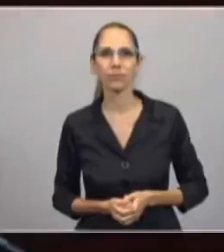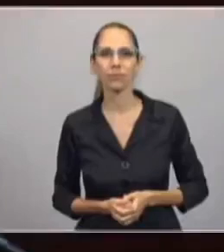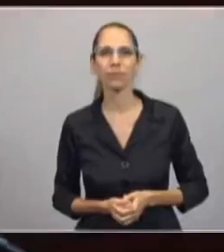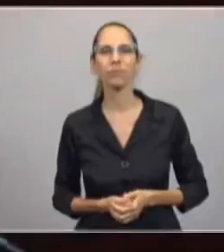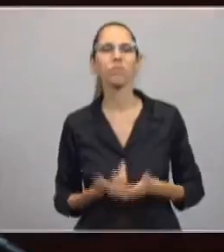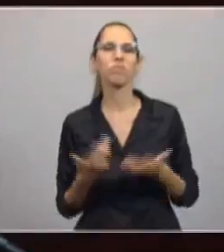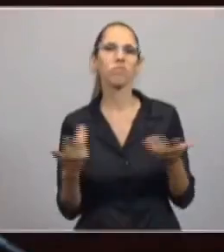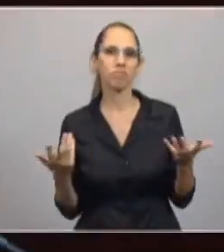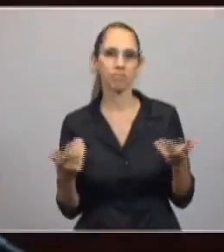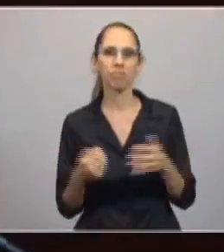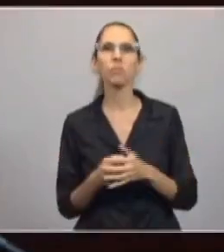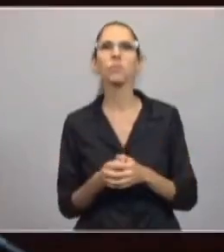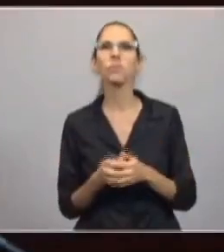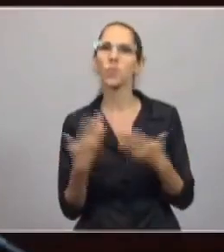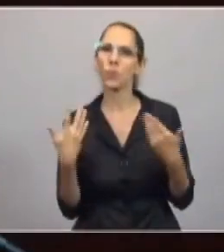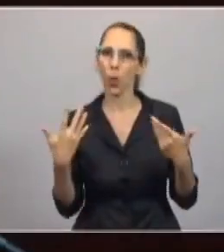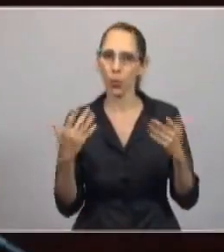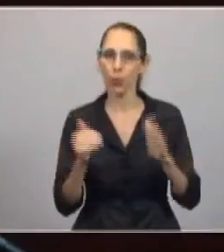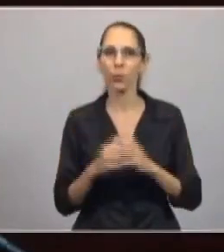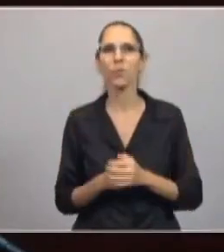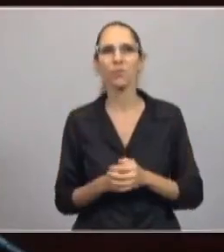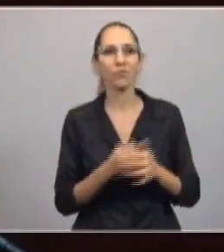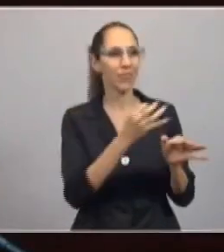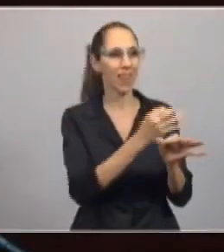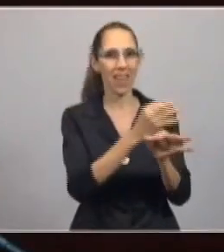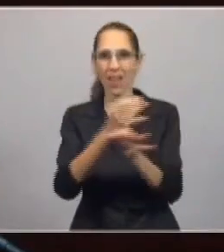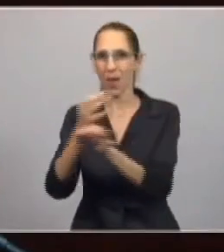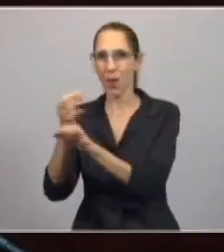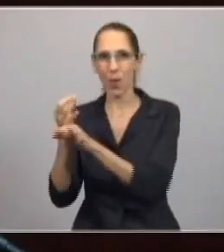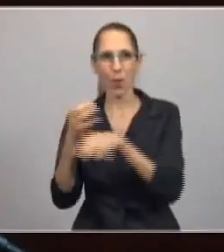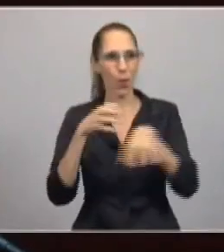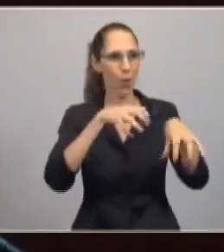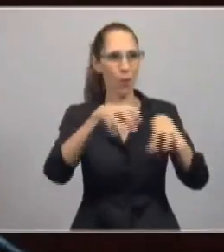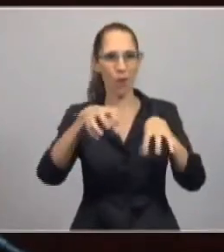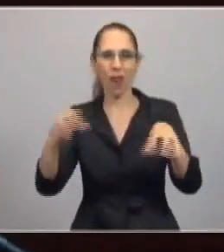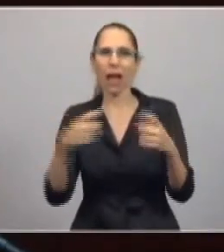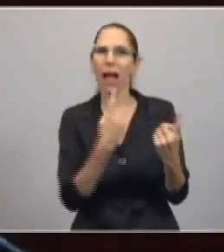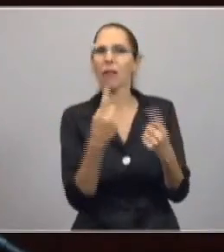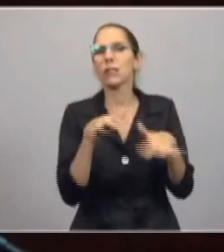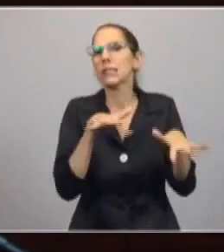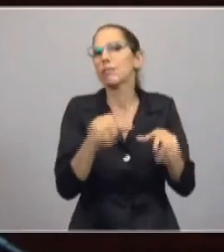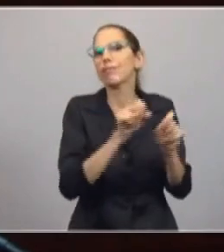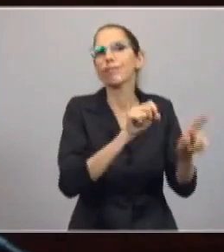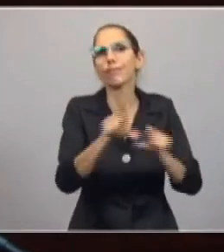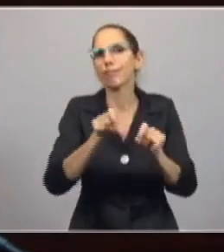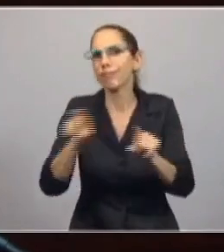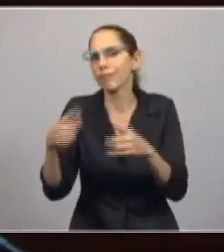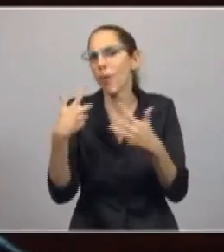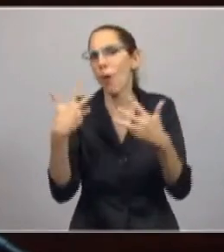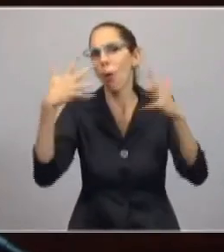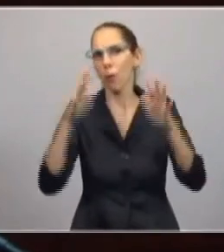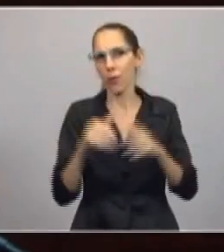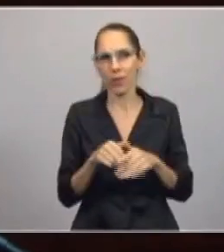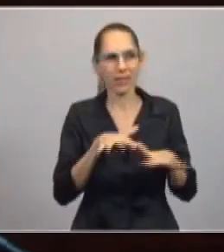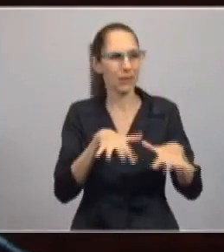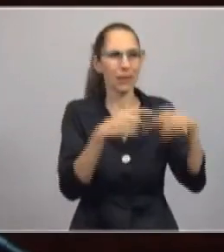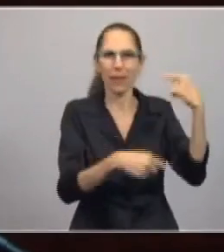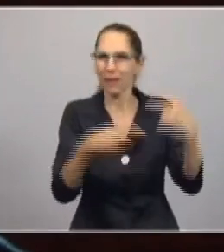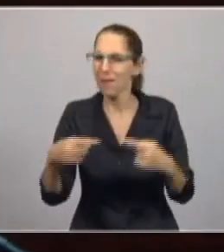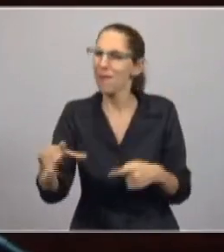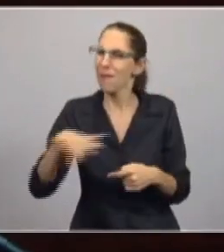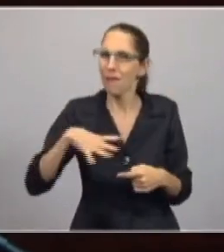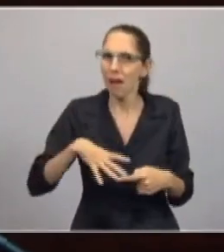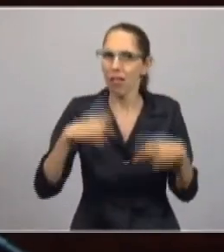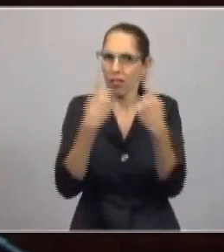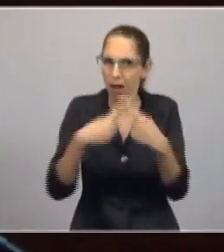Por supuesto que en cada escuela se da una realidad distinta. Por supuesto, hay mucho por hacer,